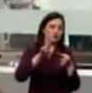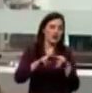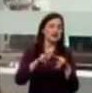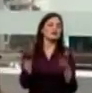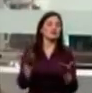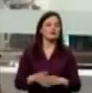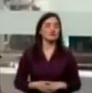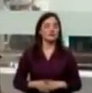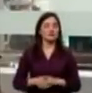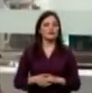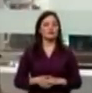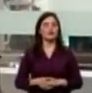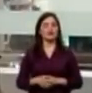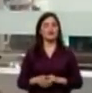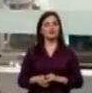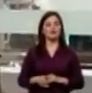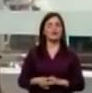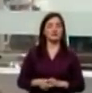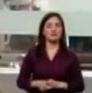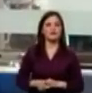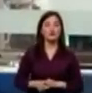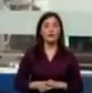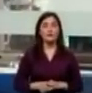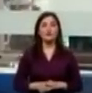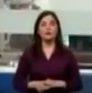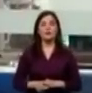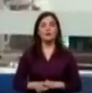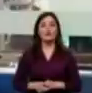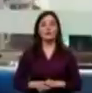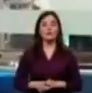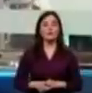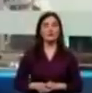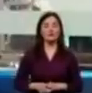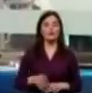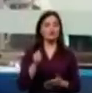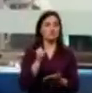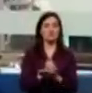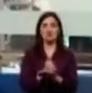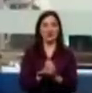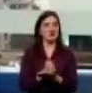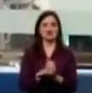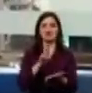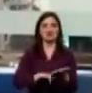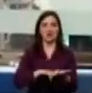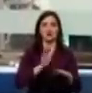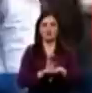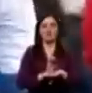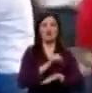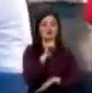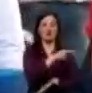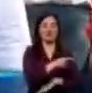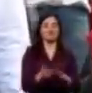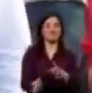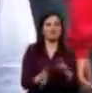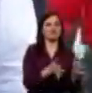celulares. Y de lo que se manifestó, la aplicación esta no es homologada en territorio ecuatoriano, entonces tendrían que superar todos esos trámites.